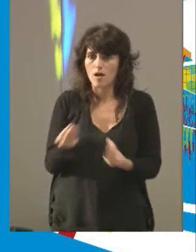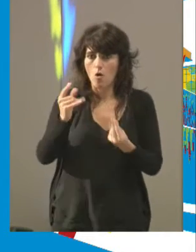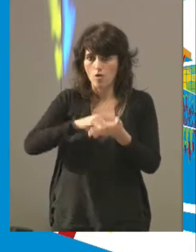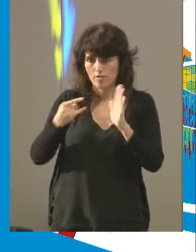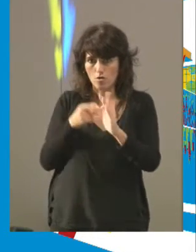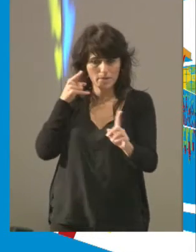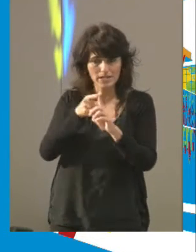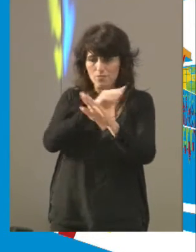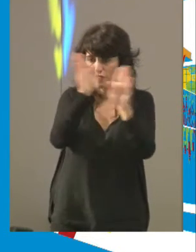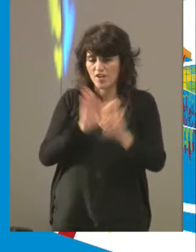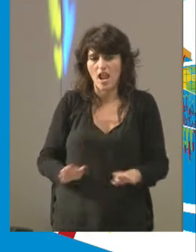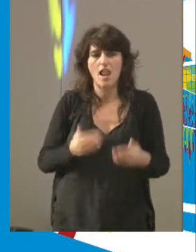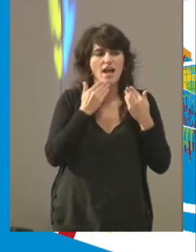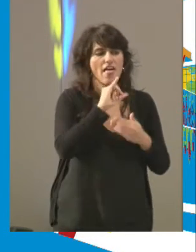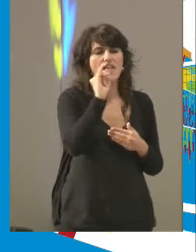Pues muchas gracias, Juan.